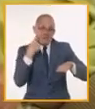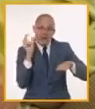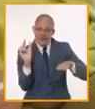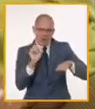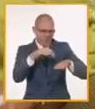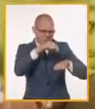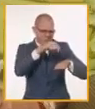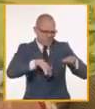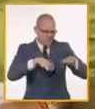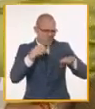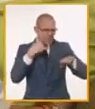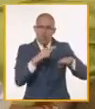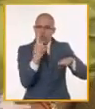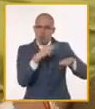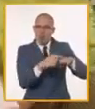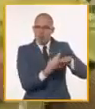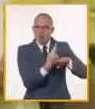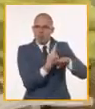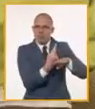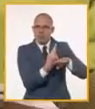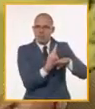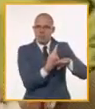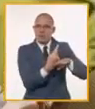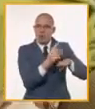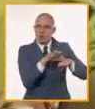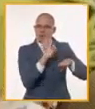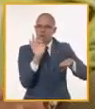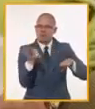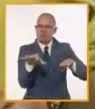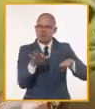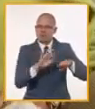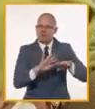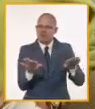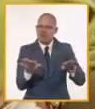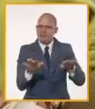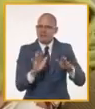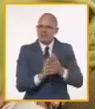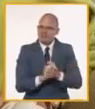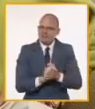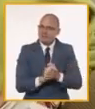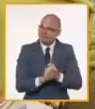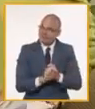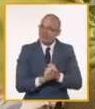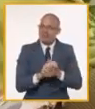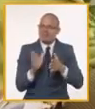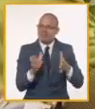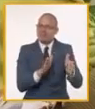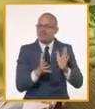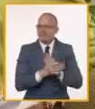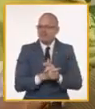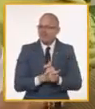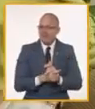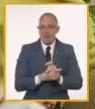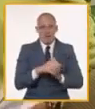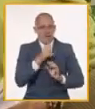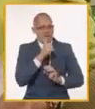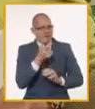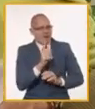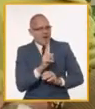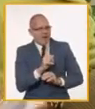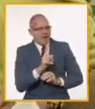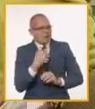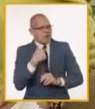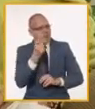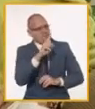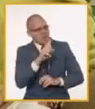Bueno, pero ahora empieza la historia. ¿Cómo es que se convierte el comandante? Todavía no es comandante.